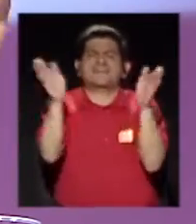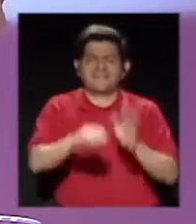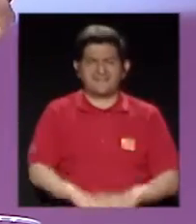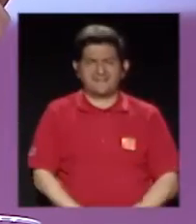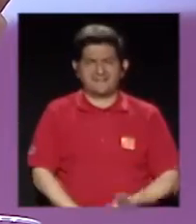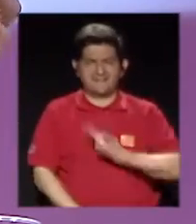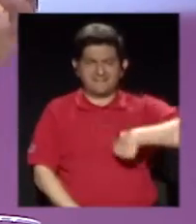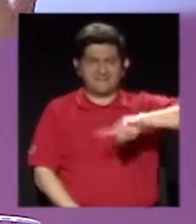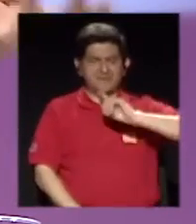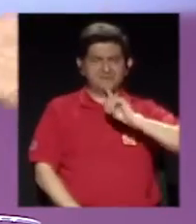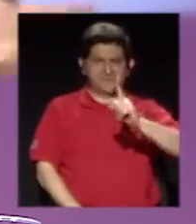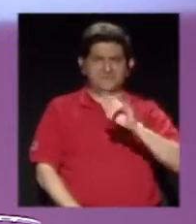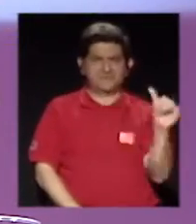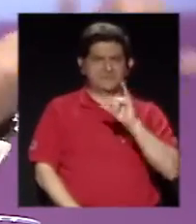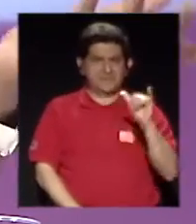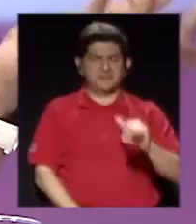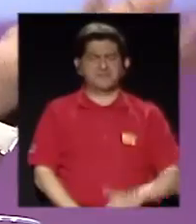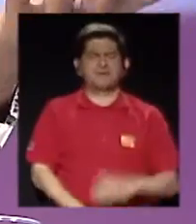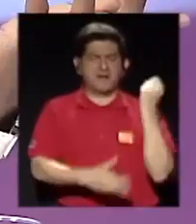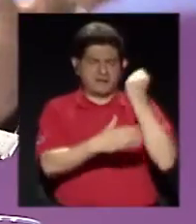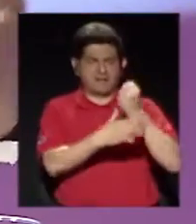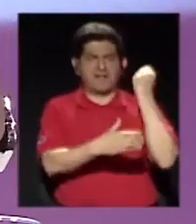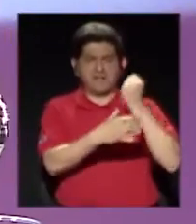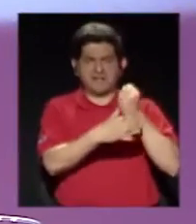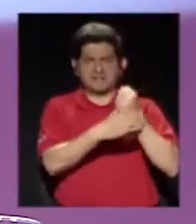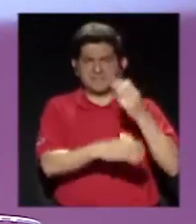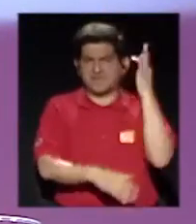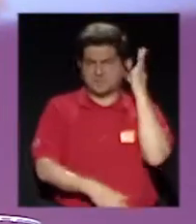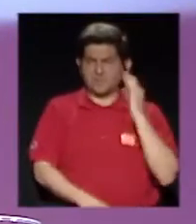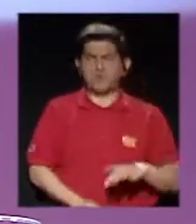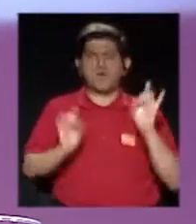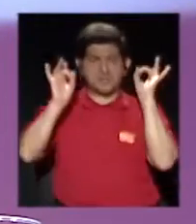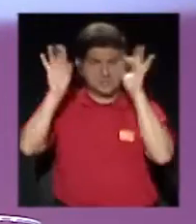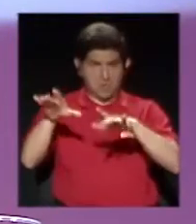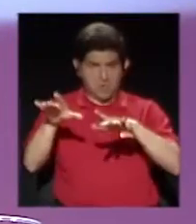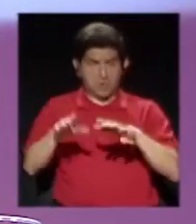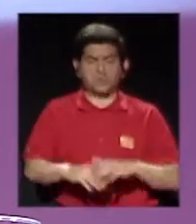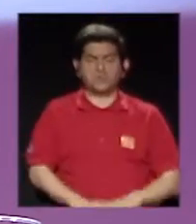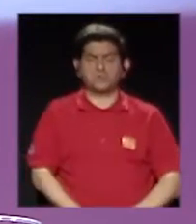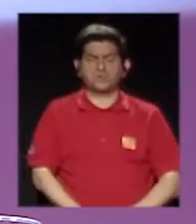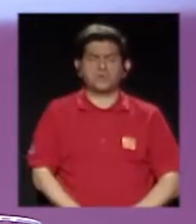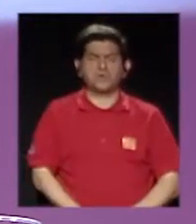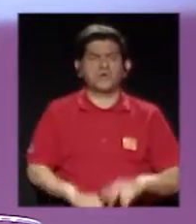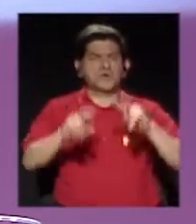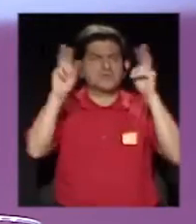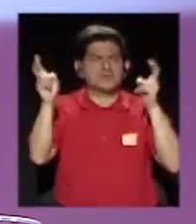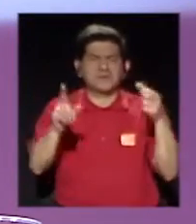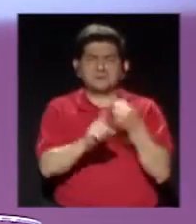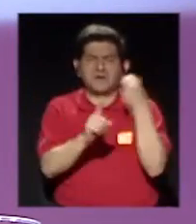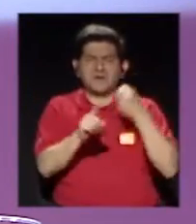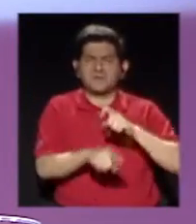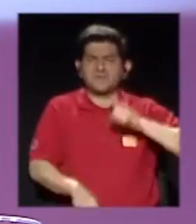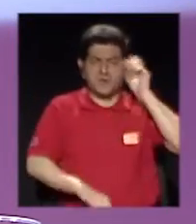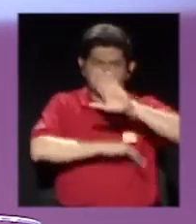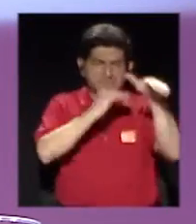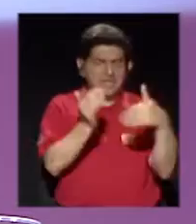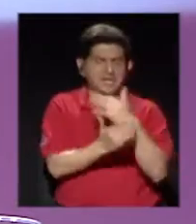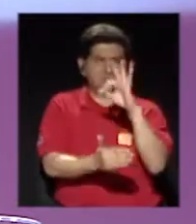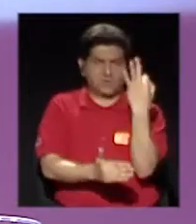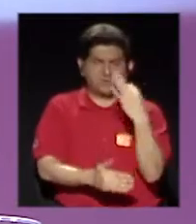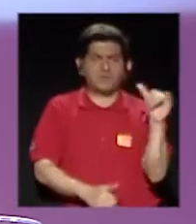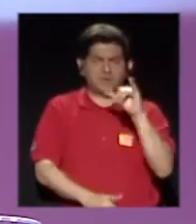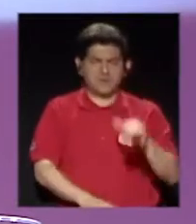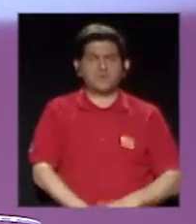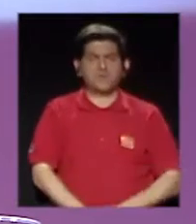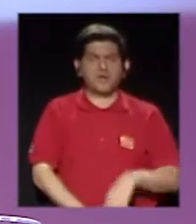tendríamos que decir que también hay femicidio de odio verdad que o sea que él de la violencia de género es en todas sus formas un crimen de